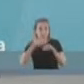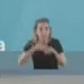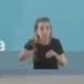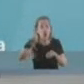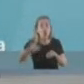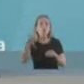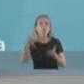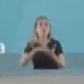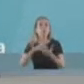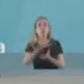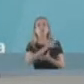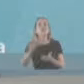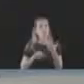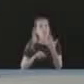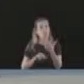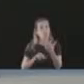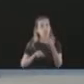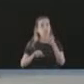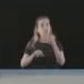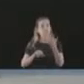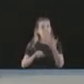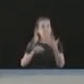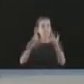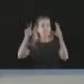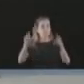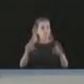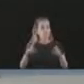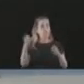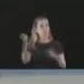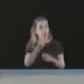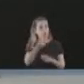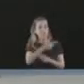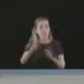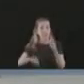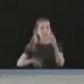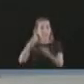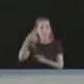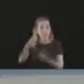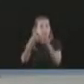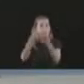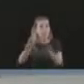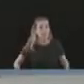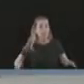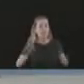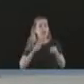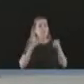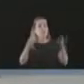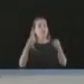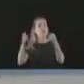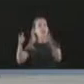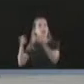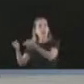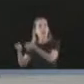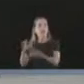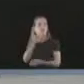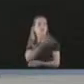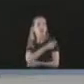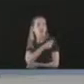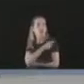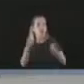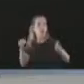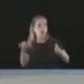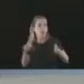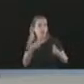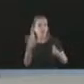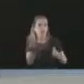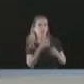para reforzar. Generalmente las vacunas, excepto la china, que perdía siempre un poco y declinaba la cantidad de